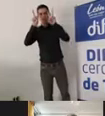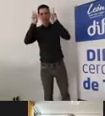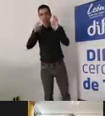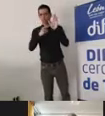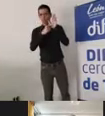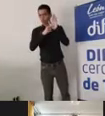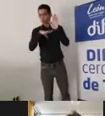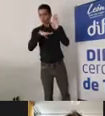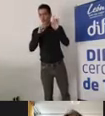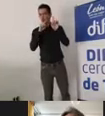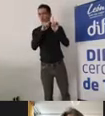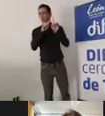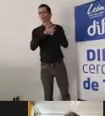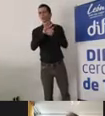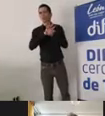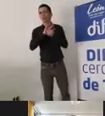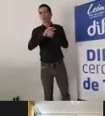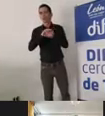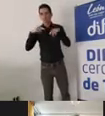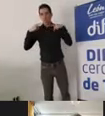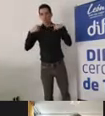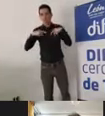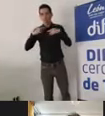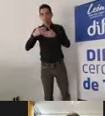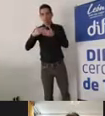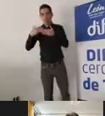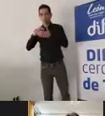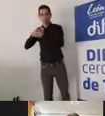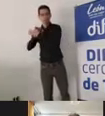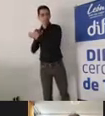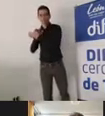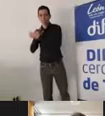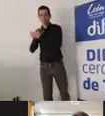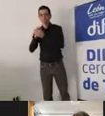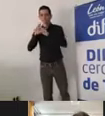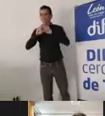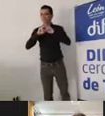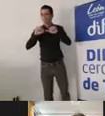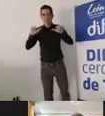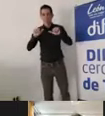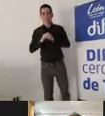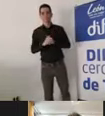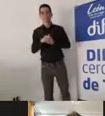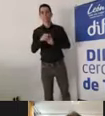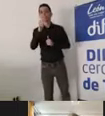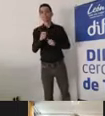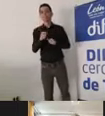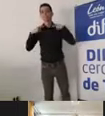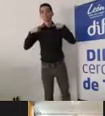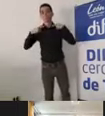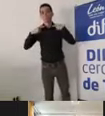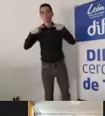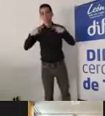atrás. Pues no dejar a nadie atrás implica que hoy los jóvenes se sienten a ser parte de la decisión para que los que vienen detrás tengan un país